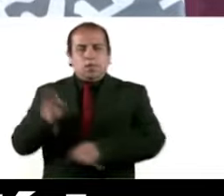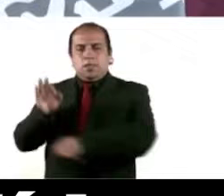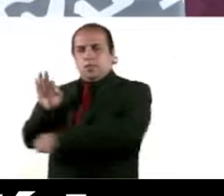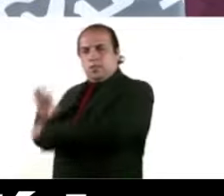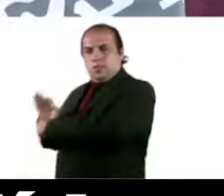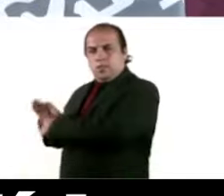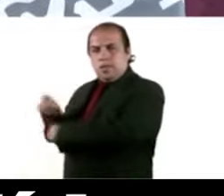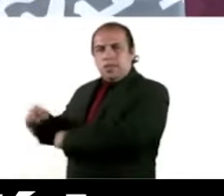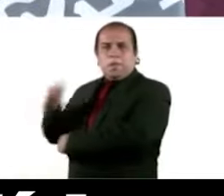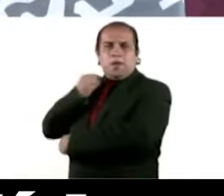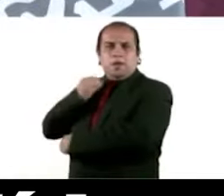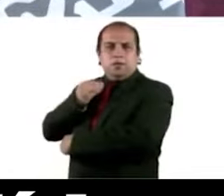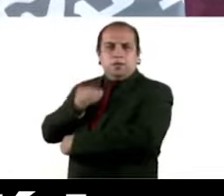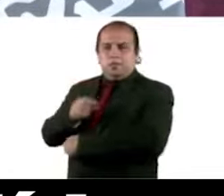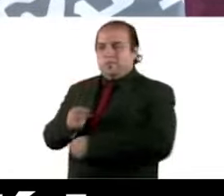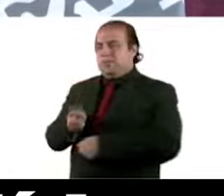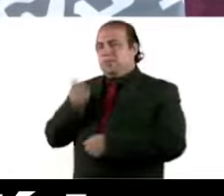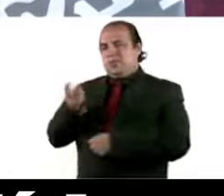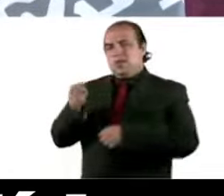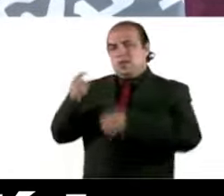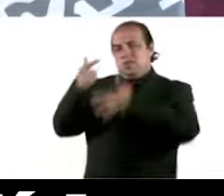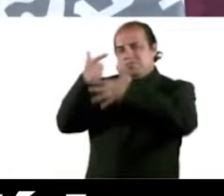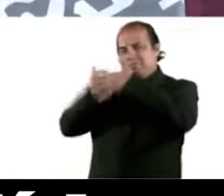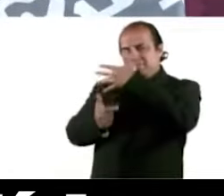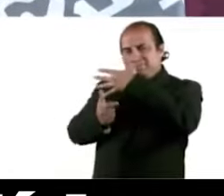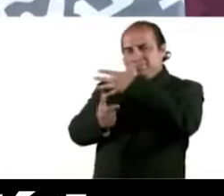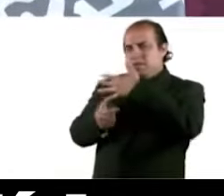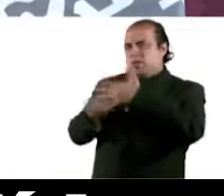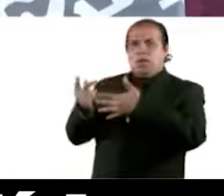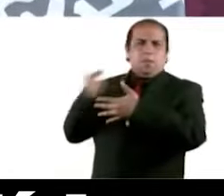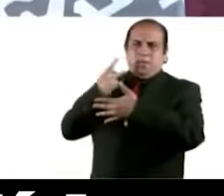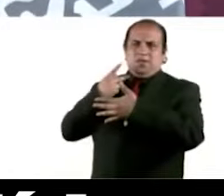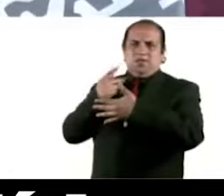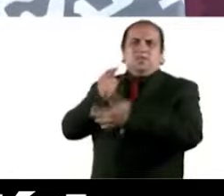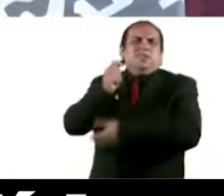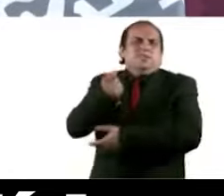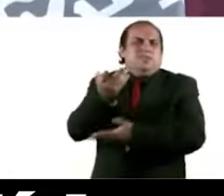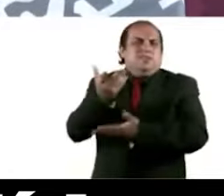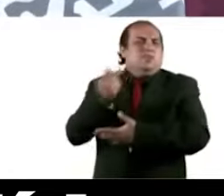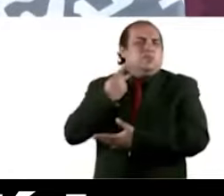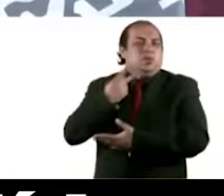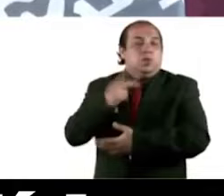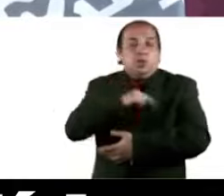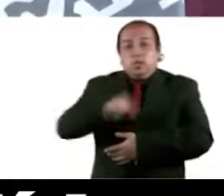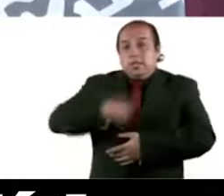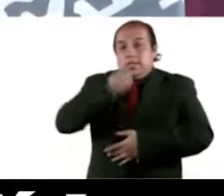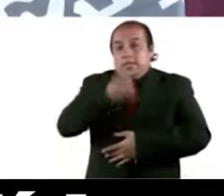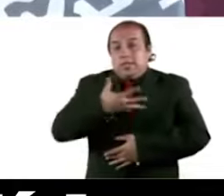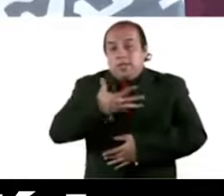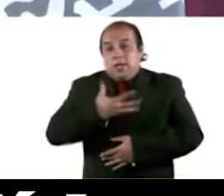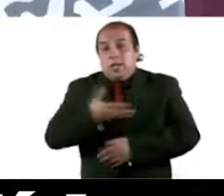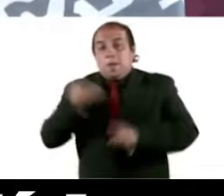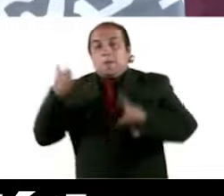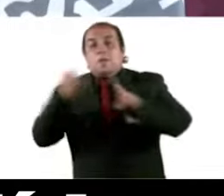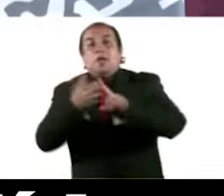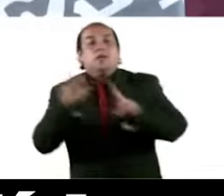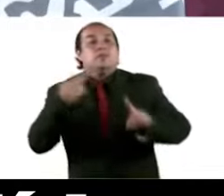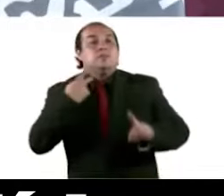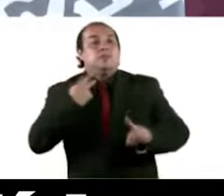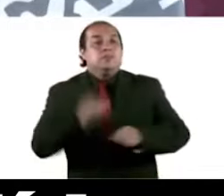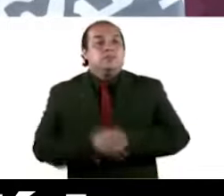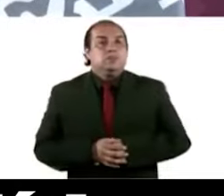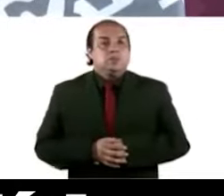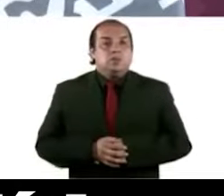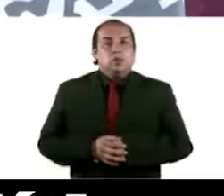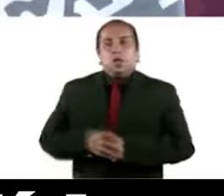Bueno, si esto no es político, pues ¿qué es político? Entonces, por eso nosotros decimos que hay un sesgo político en